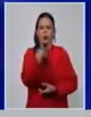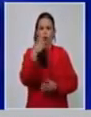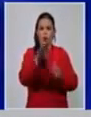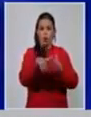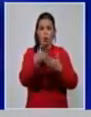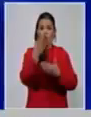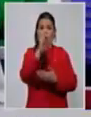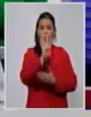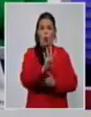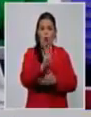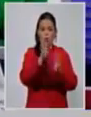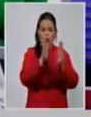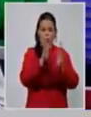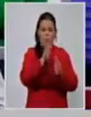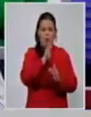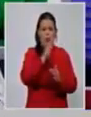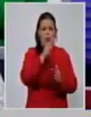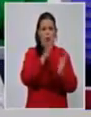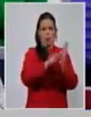informamos aquí que el mundo tenía